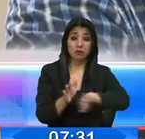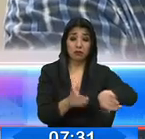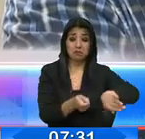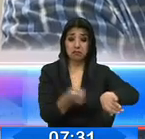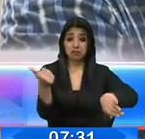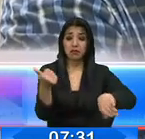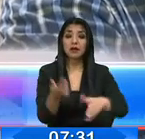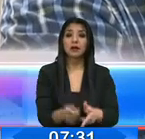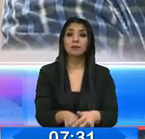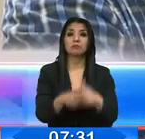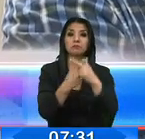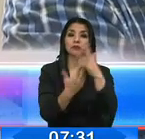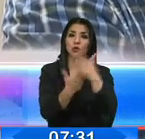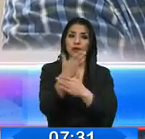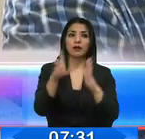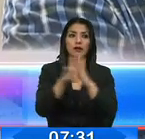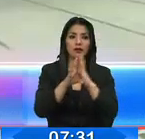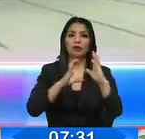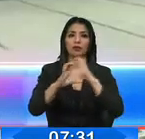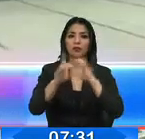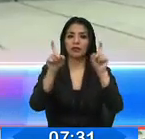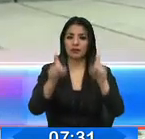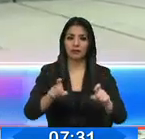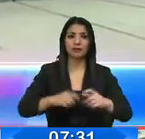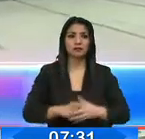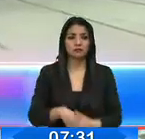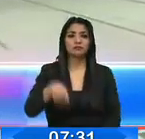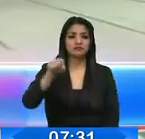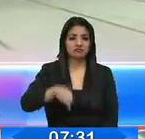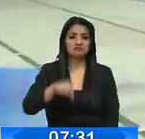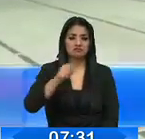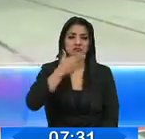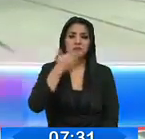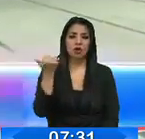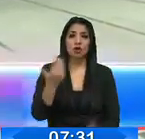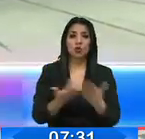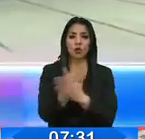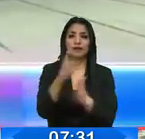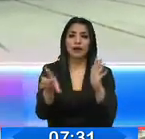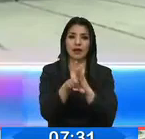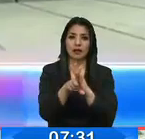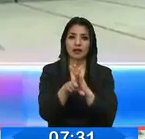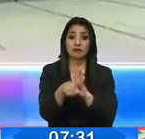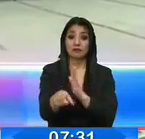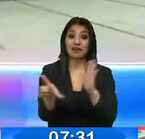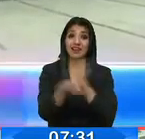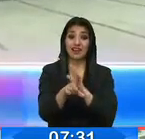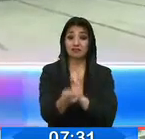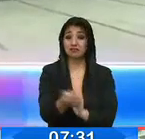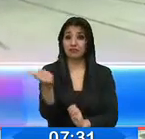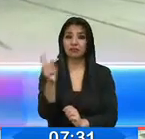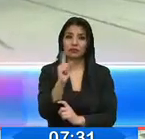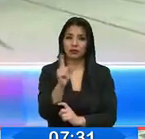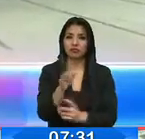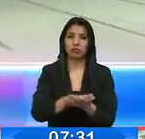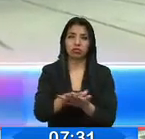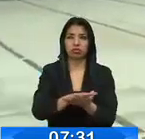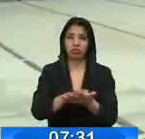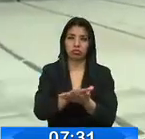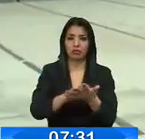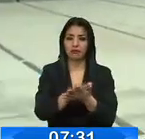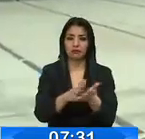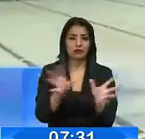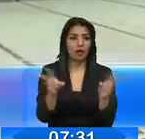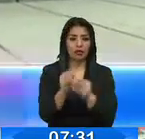Habría que hacer una nueva ley de comunicación. Sí, lo ideal es que no se derogue esta ley porque es un champú, porque es una